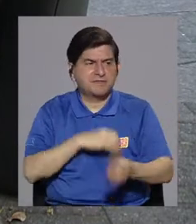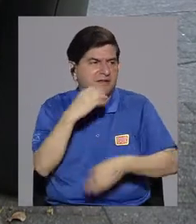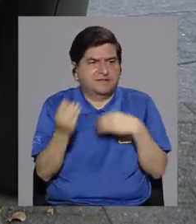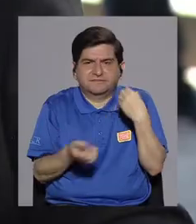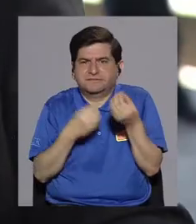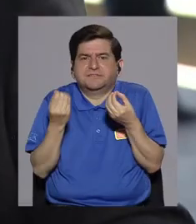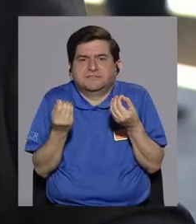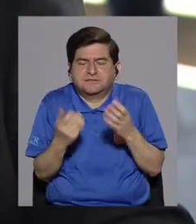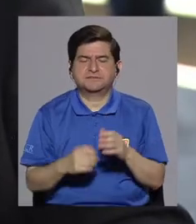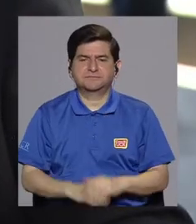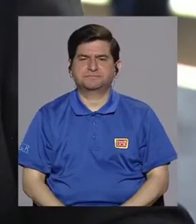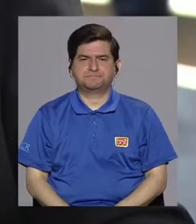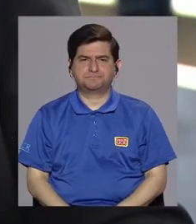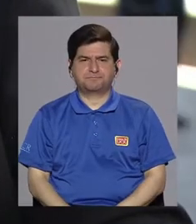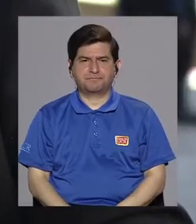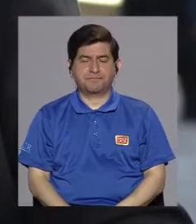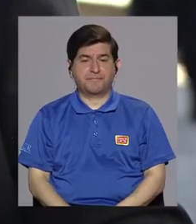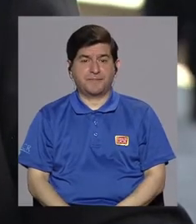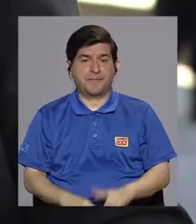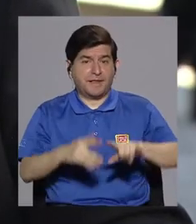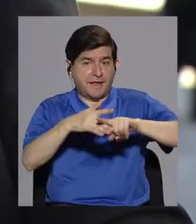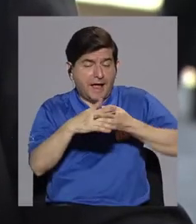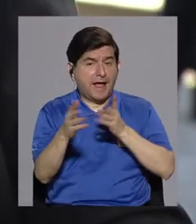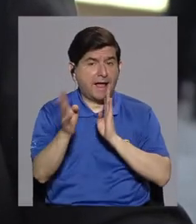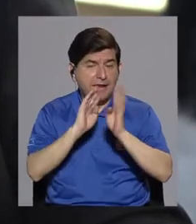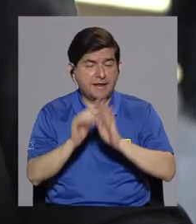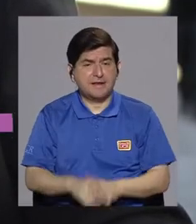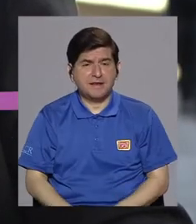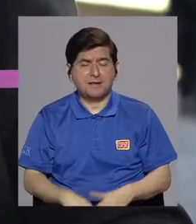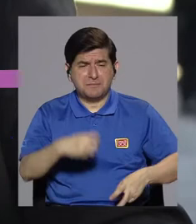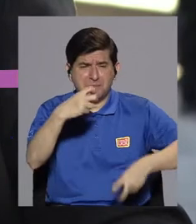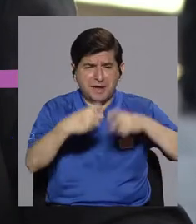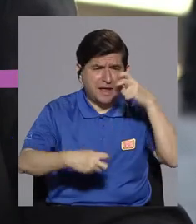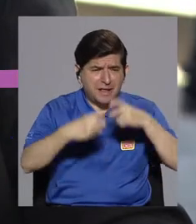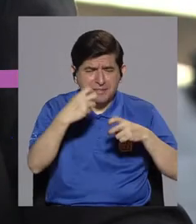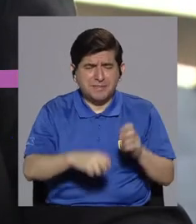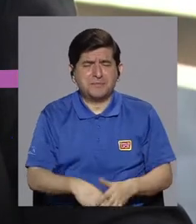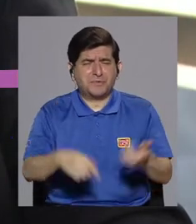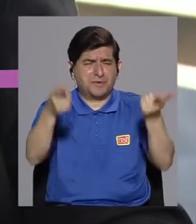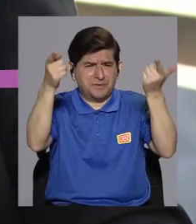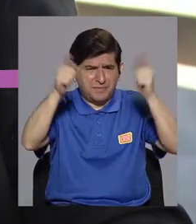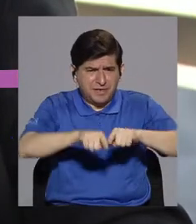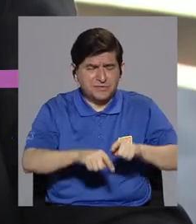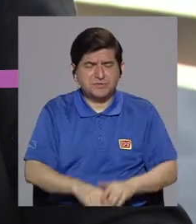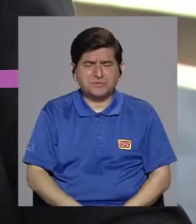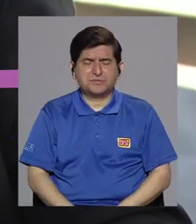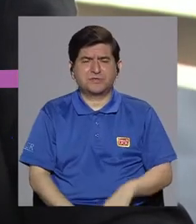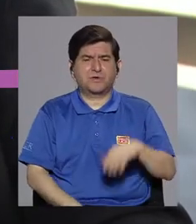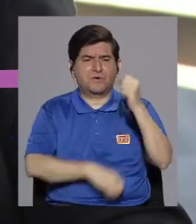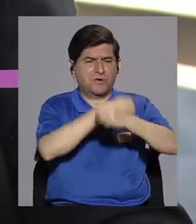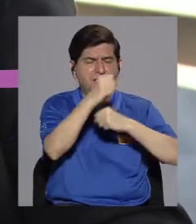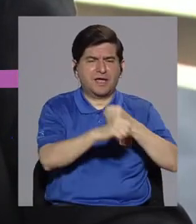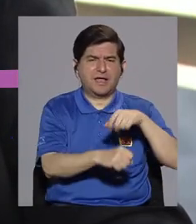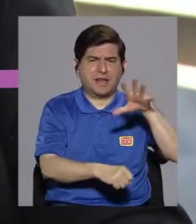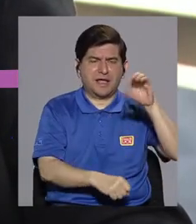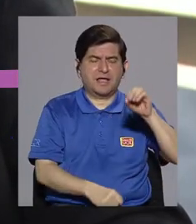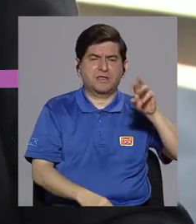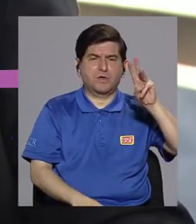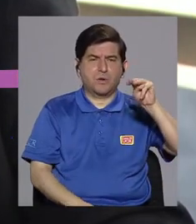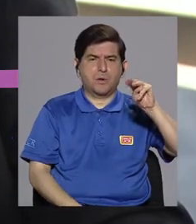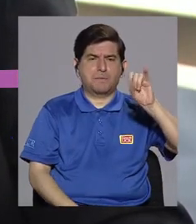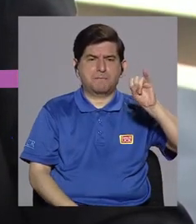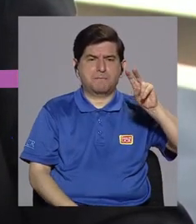hacer? Fíjese que hablamos al inicio del desastre epidemiológico de Minamata en los años 50. Esto se